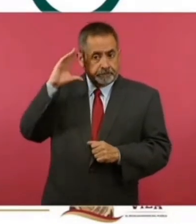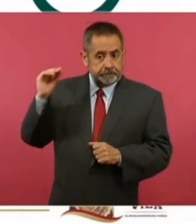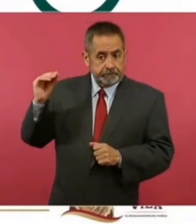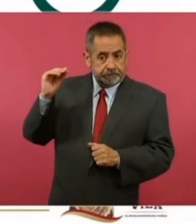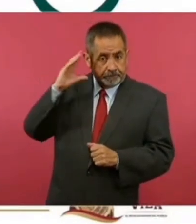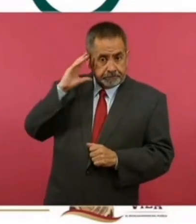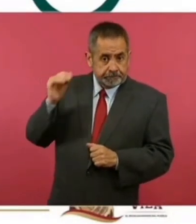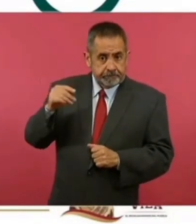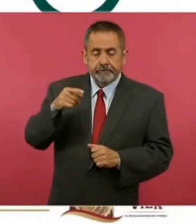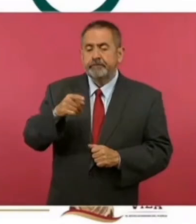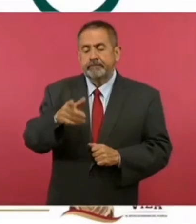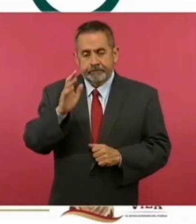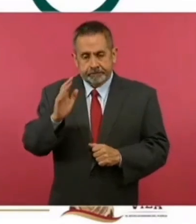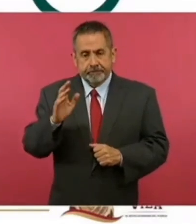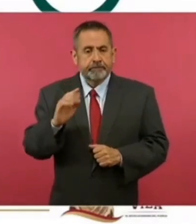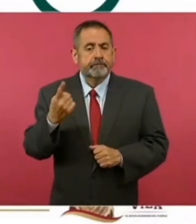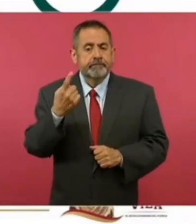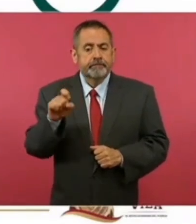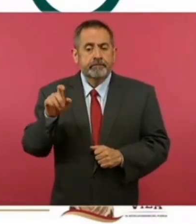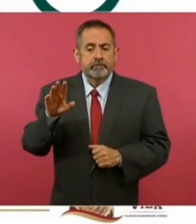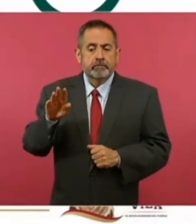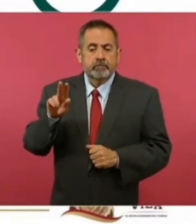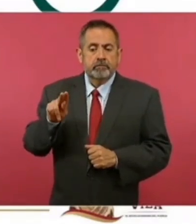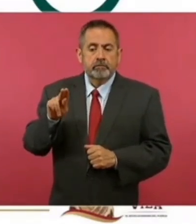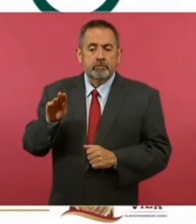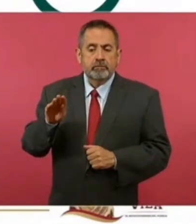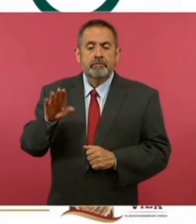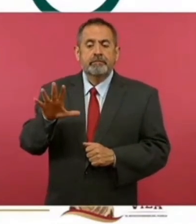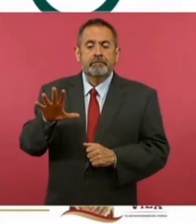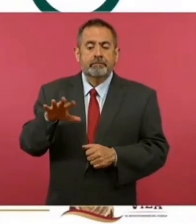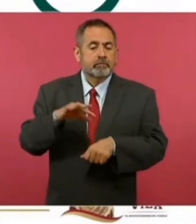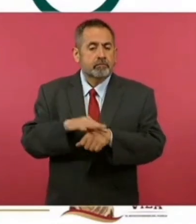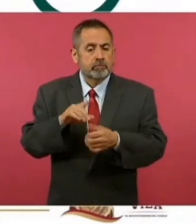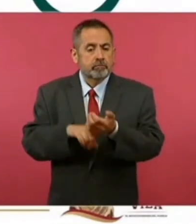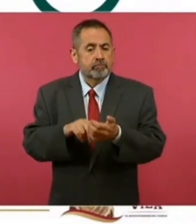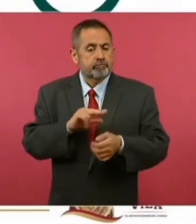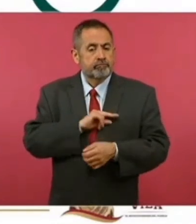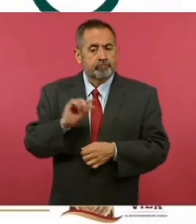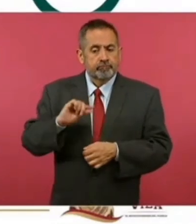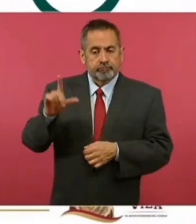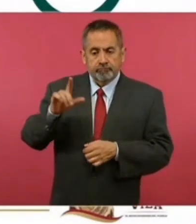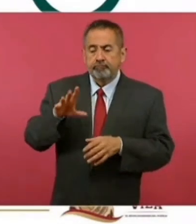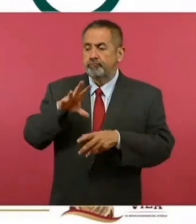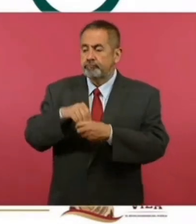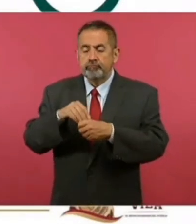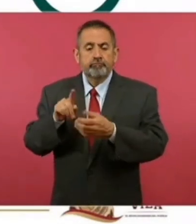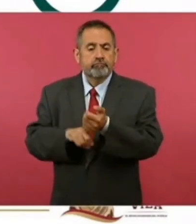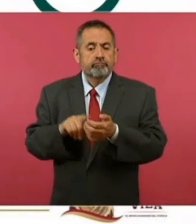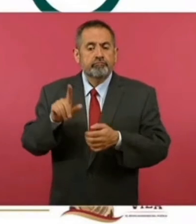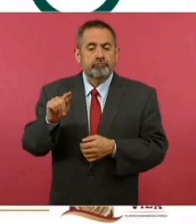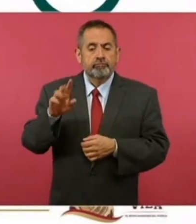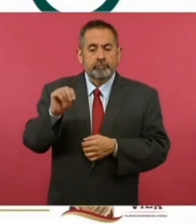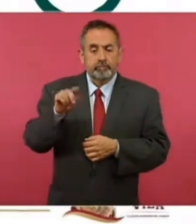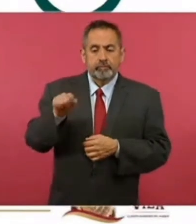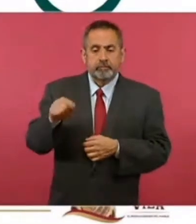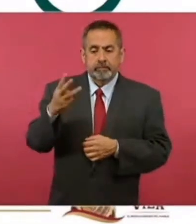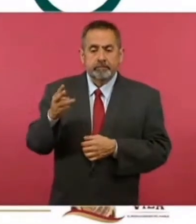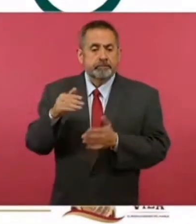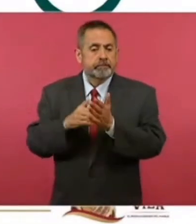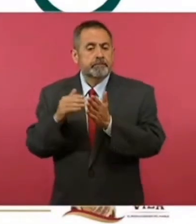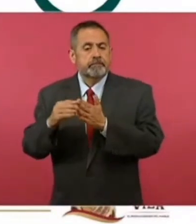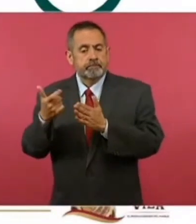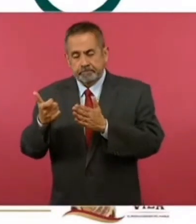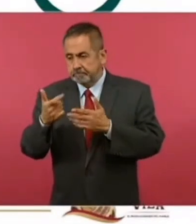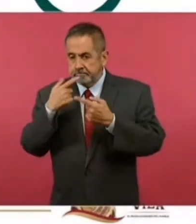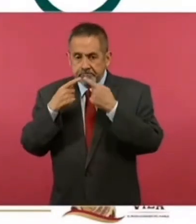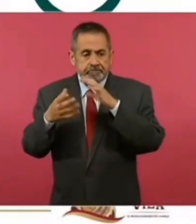la suma ya de 195 médicos especialistas y una inversión de 79.3 millones de